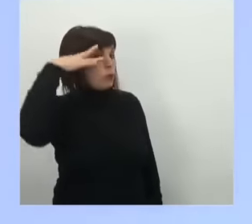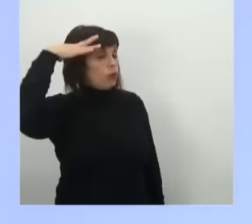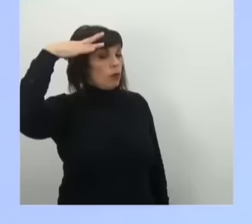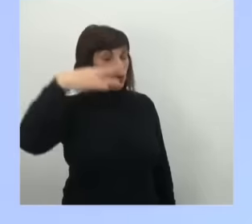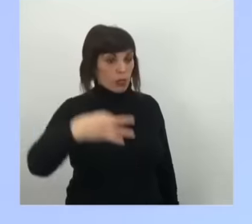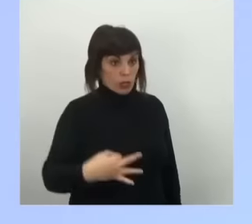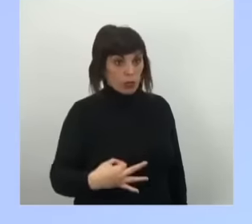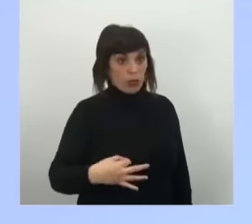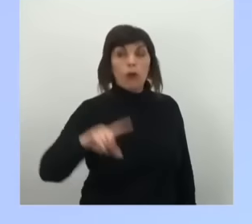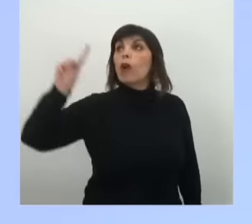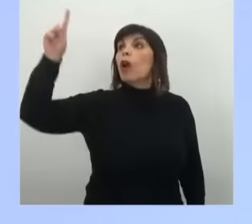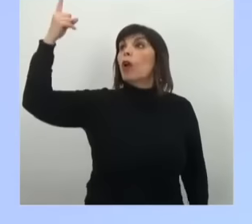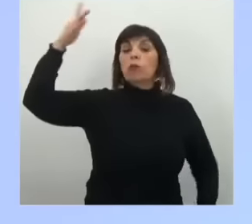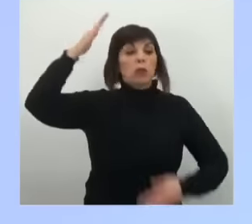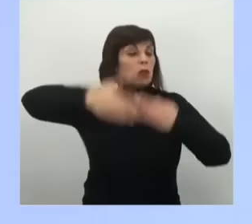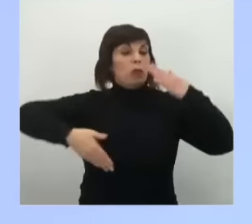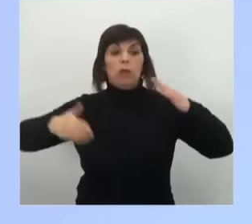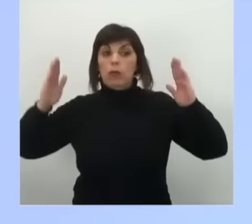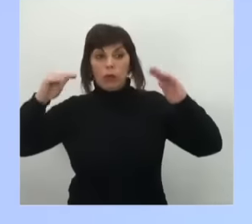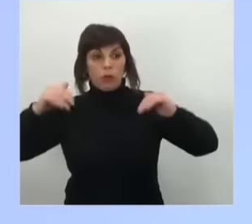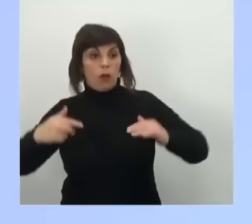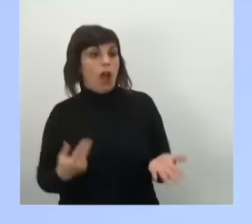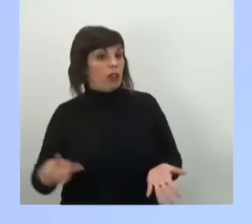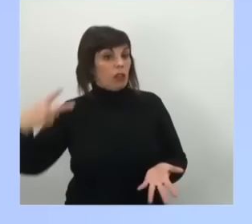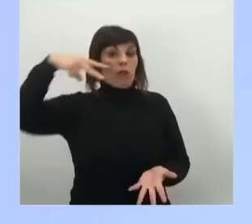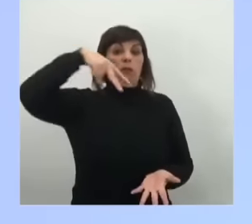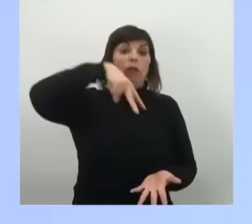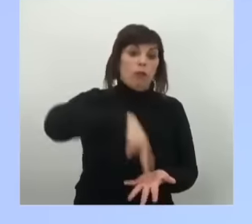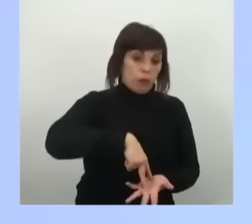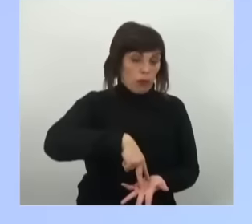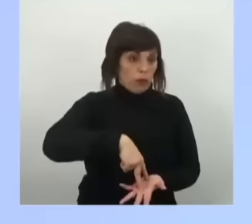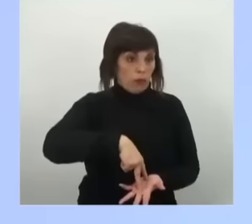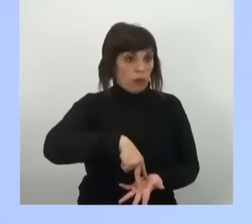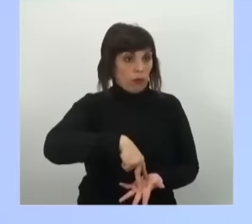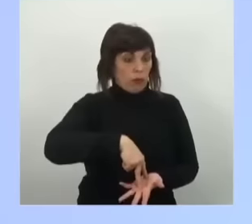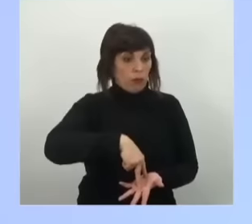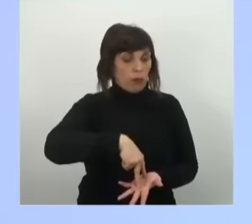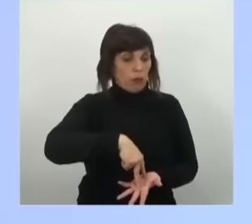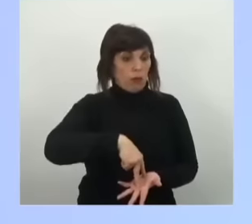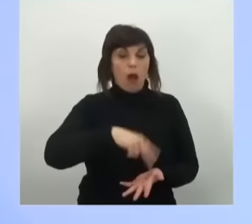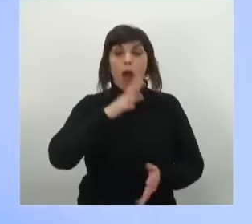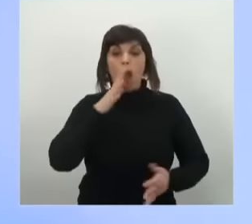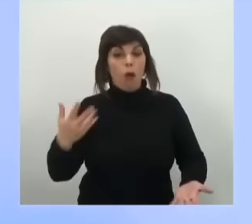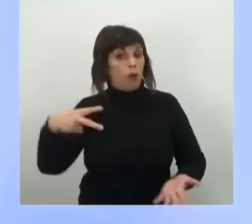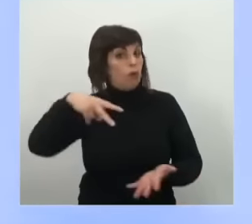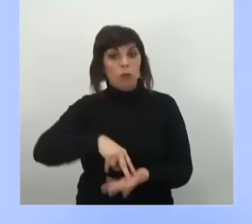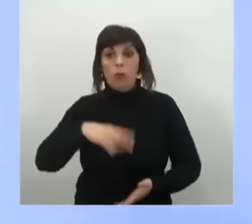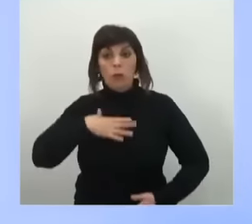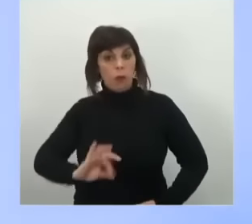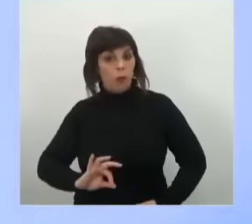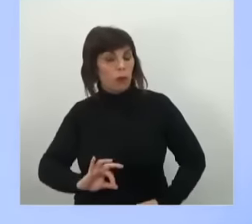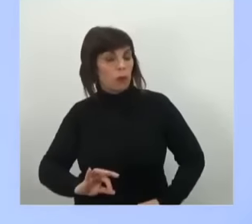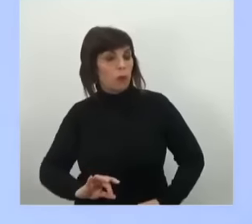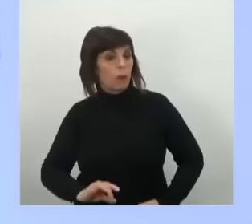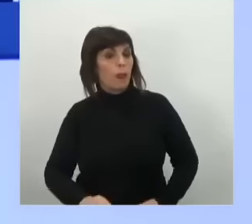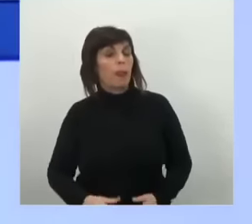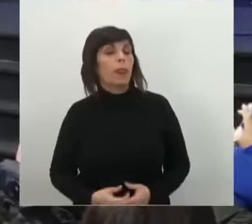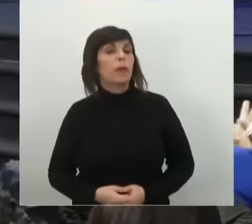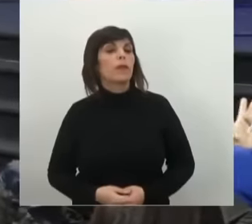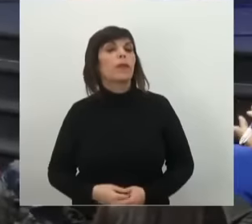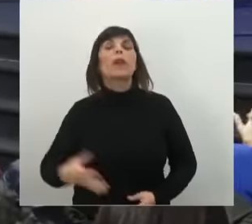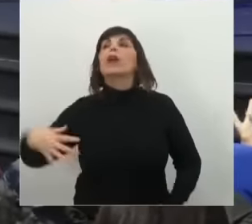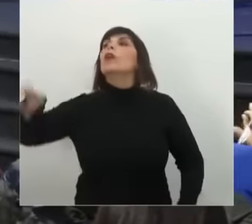consecuencia él me tiene aquí de pie delante de usted este es